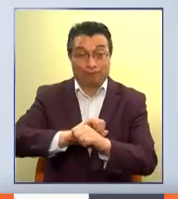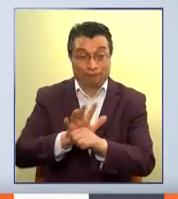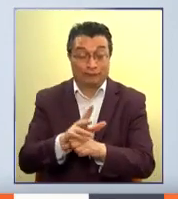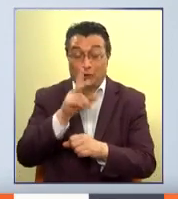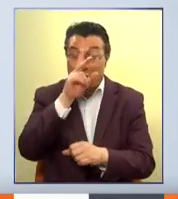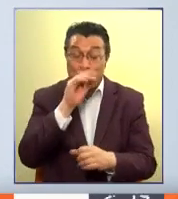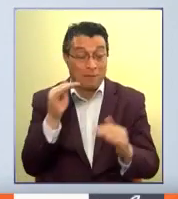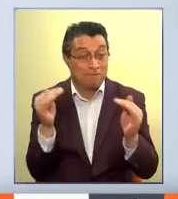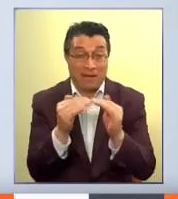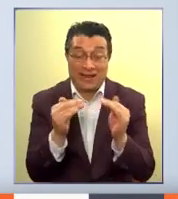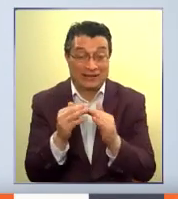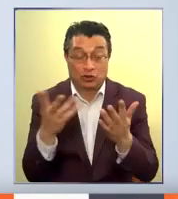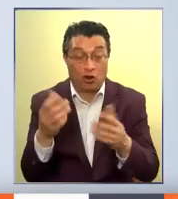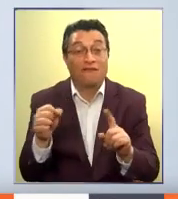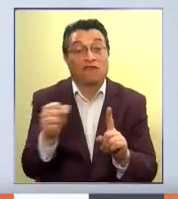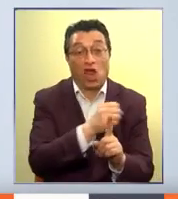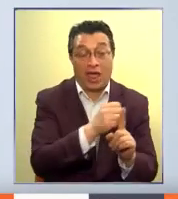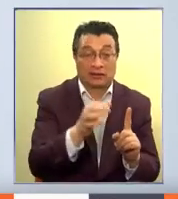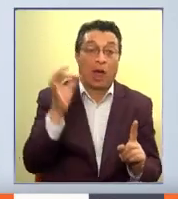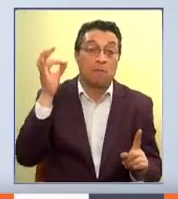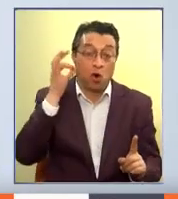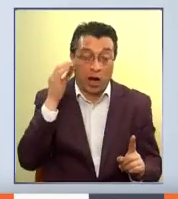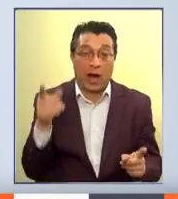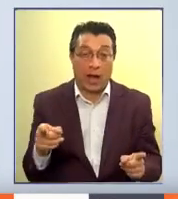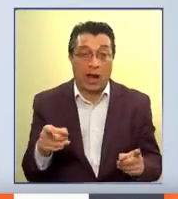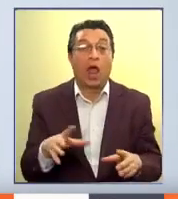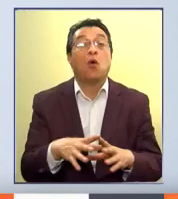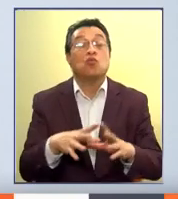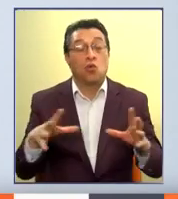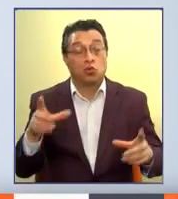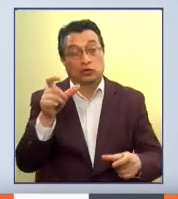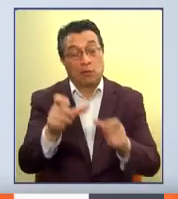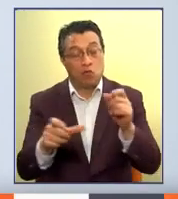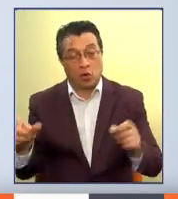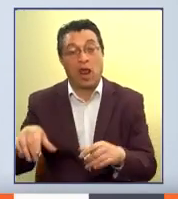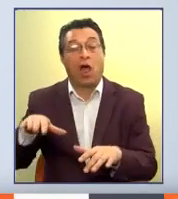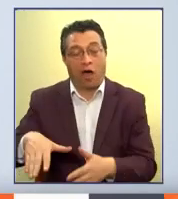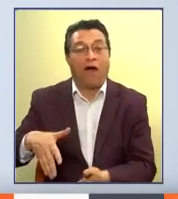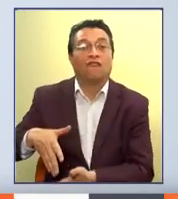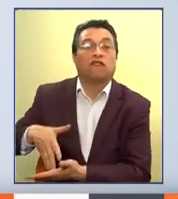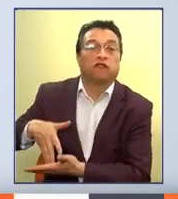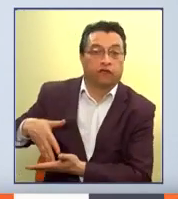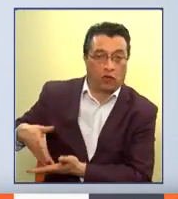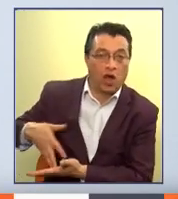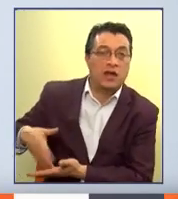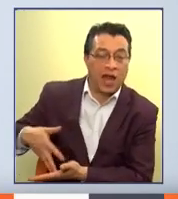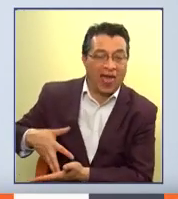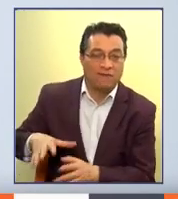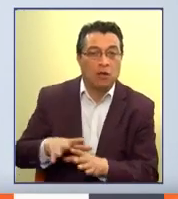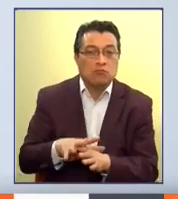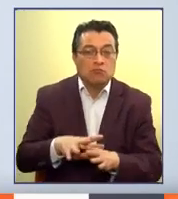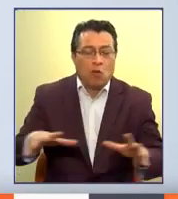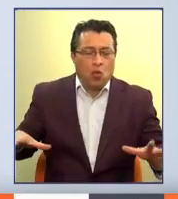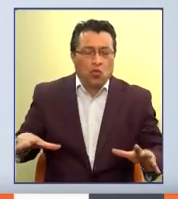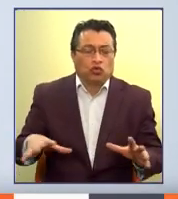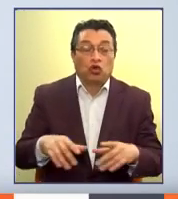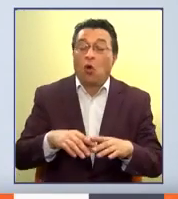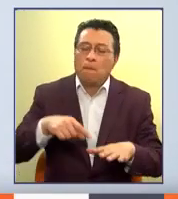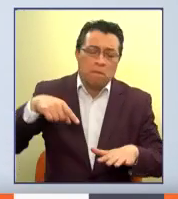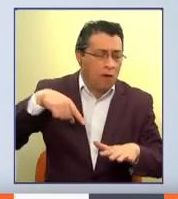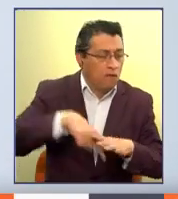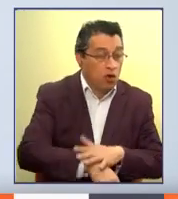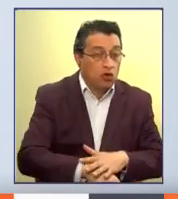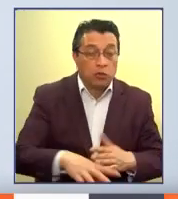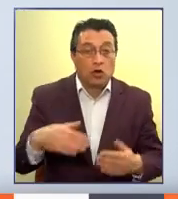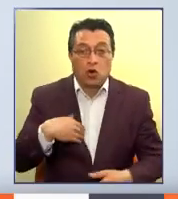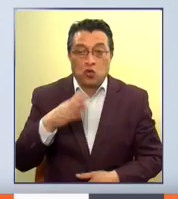contra la mujer. Y muchas mujeres están en un estado de vulnerabilidad tan profundo que no tienen la